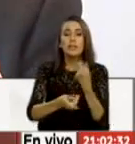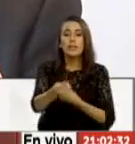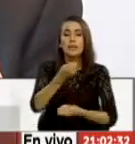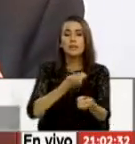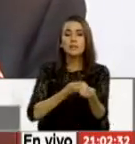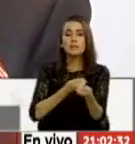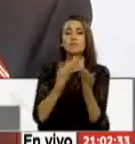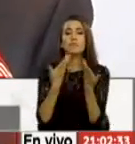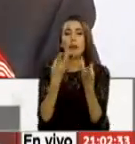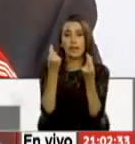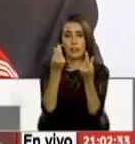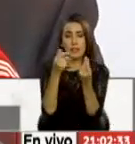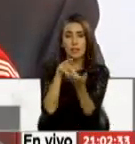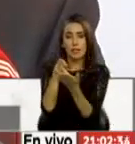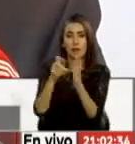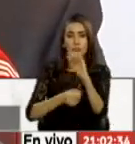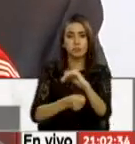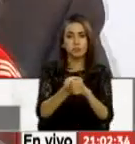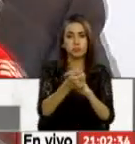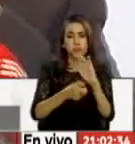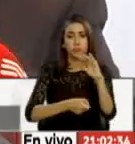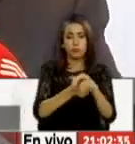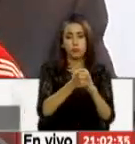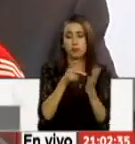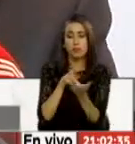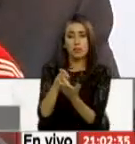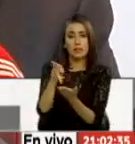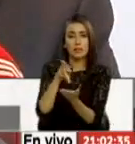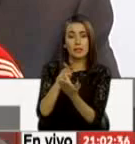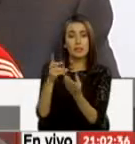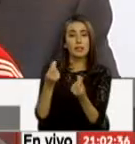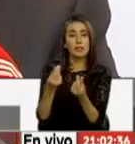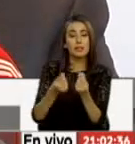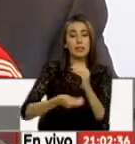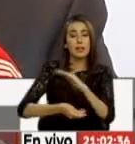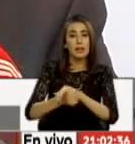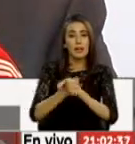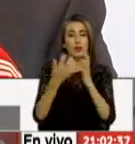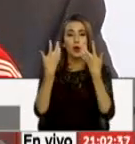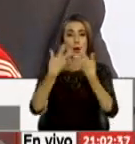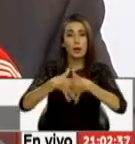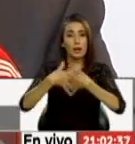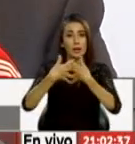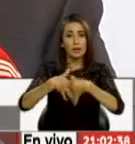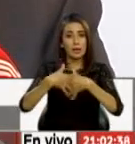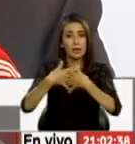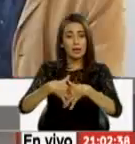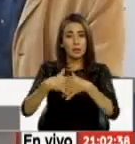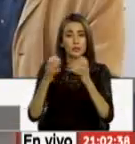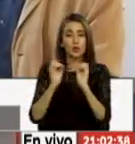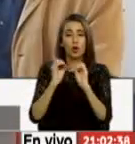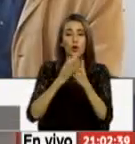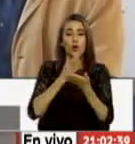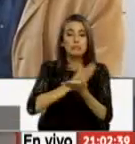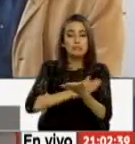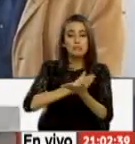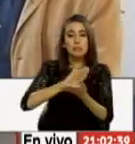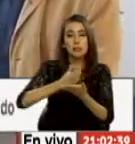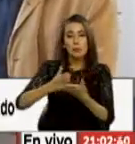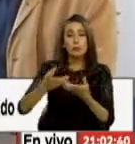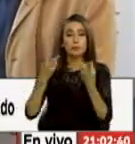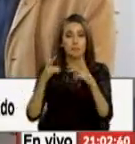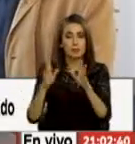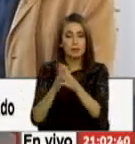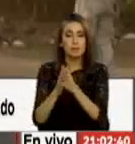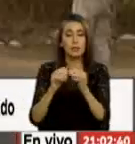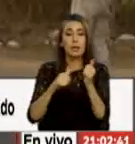Directamente son los actos de corrupción que están determinados, principalmente en la producción de arroz y cebolla. El Ministerio del Interior